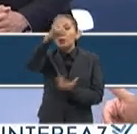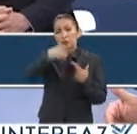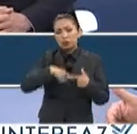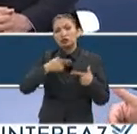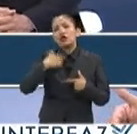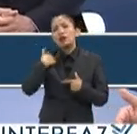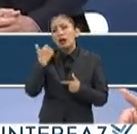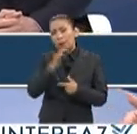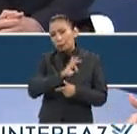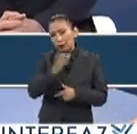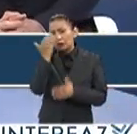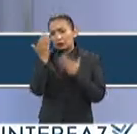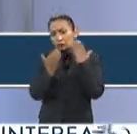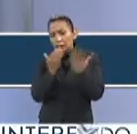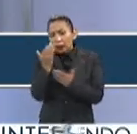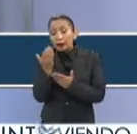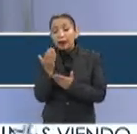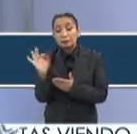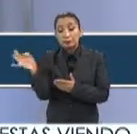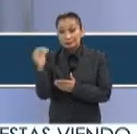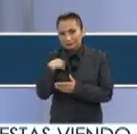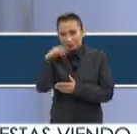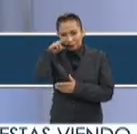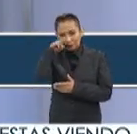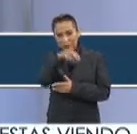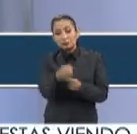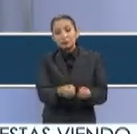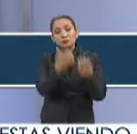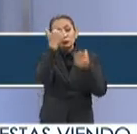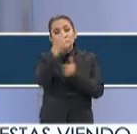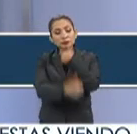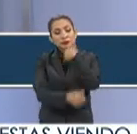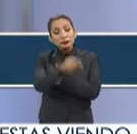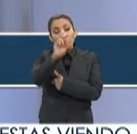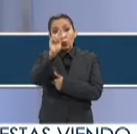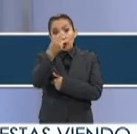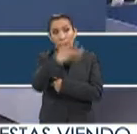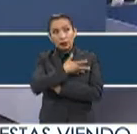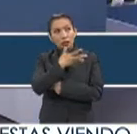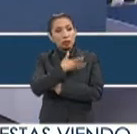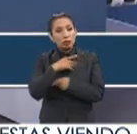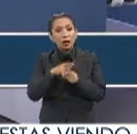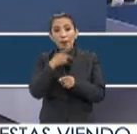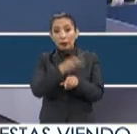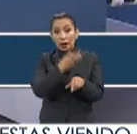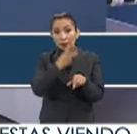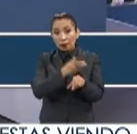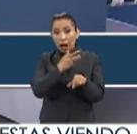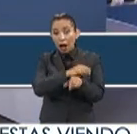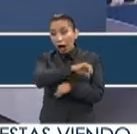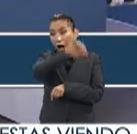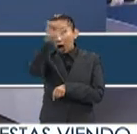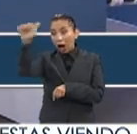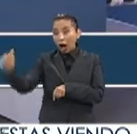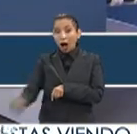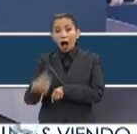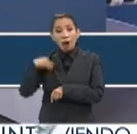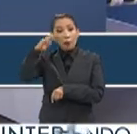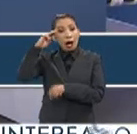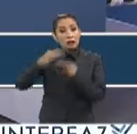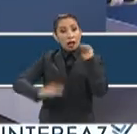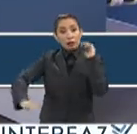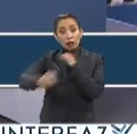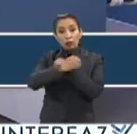mexicanos y mexicanas. Si uno revisa la oferta educativa, la UNAM ofrece desde el bachillerato hasta el posgrado